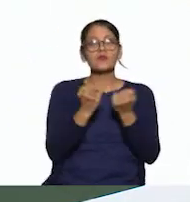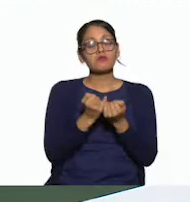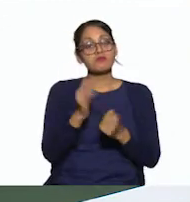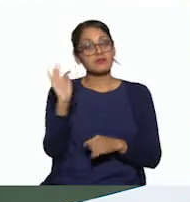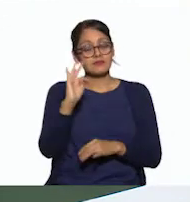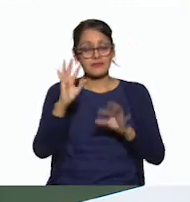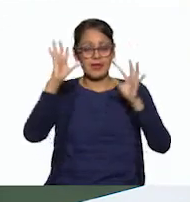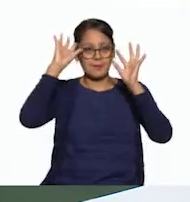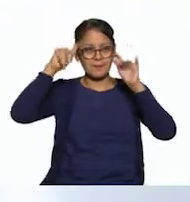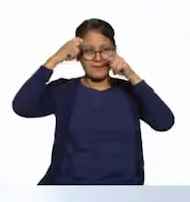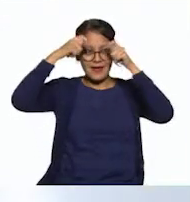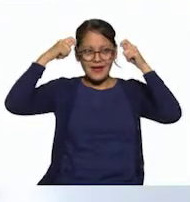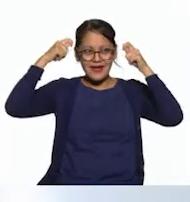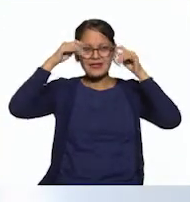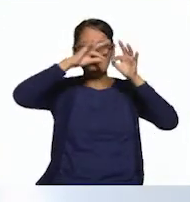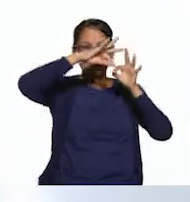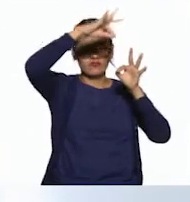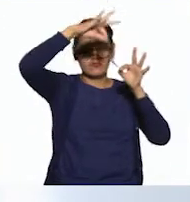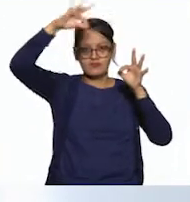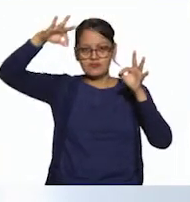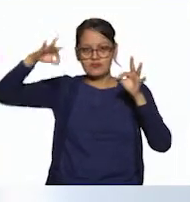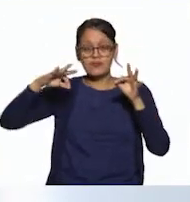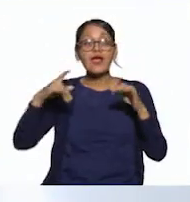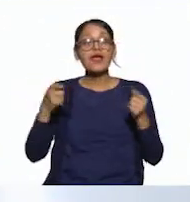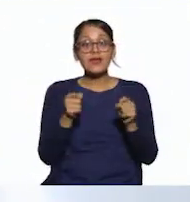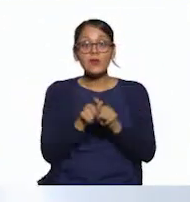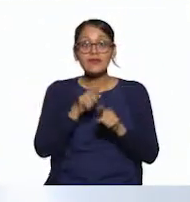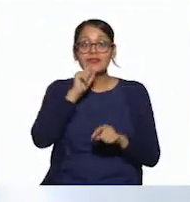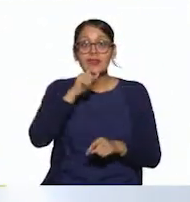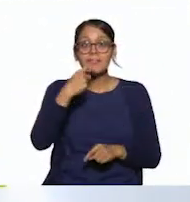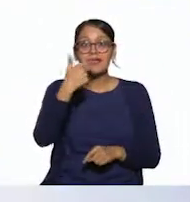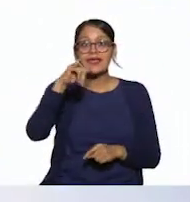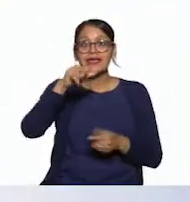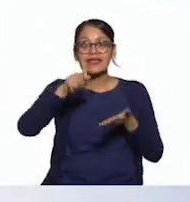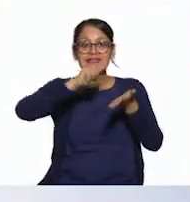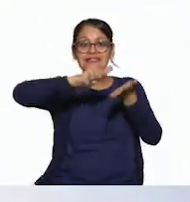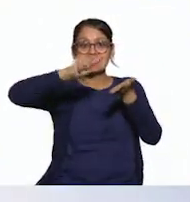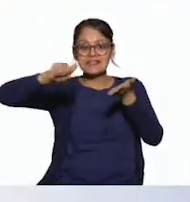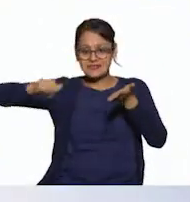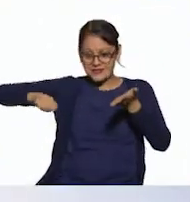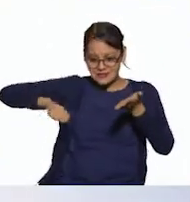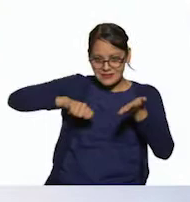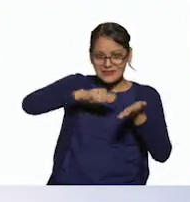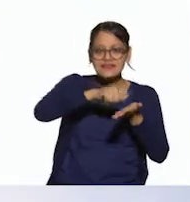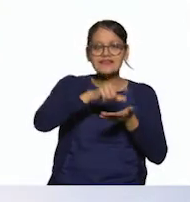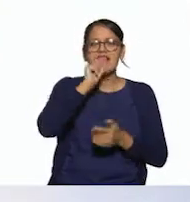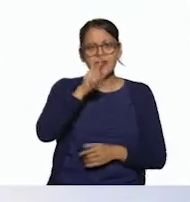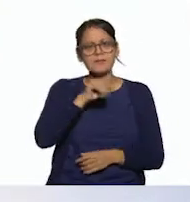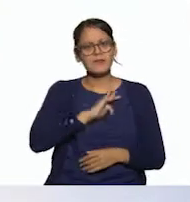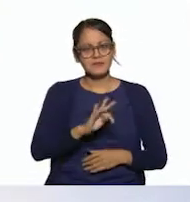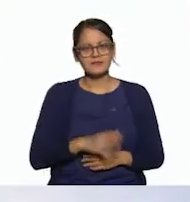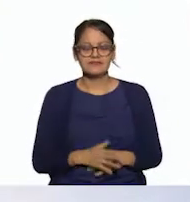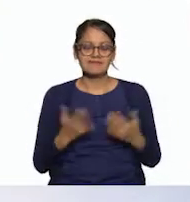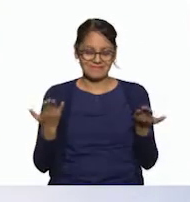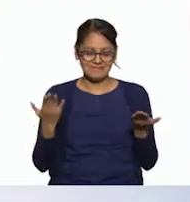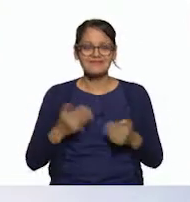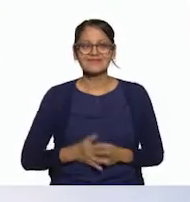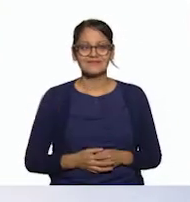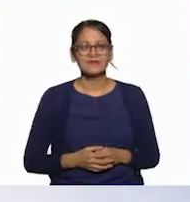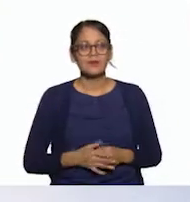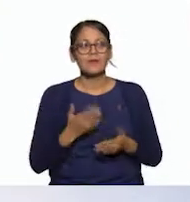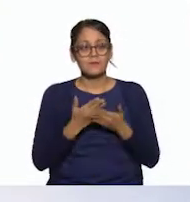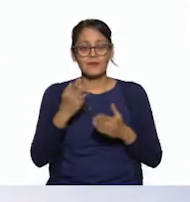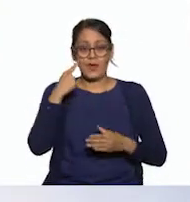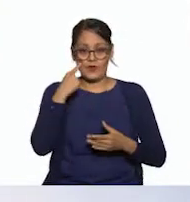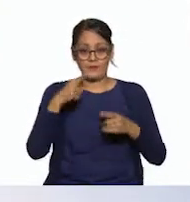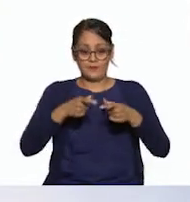algunos paliacates, etcétera. Pueden... Un gis, tal vez. Algún gis, muy bien, Pilar. Eso es todo. Pues nos vamos a